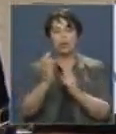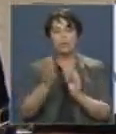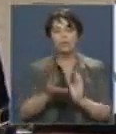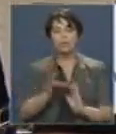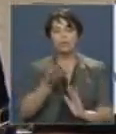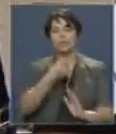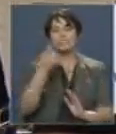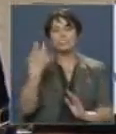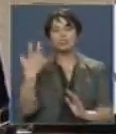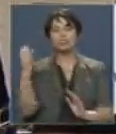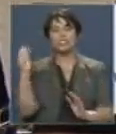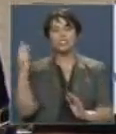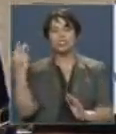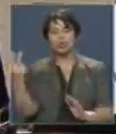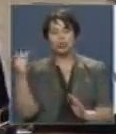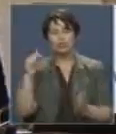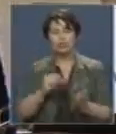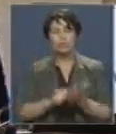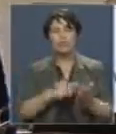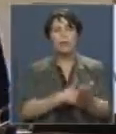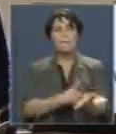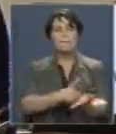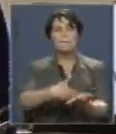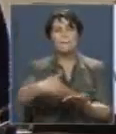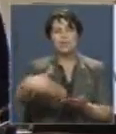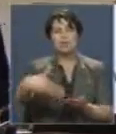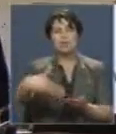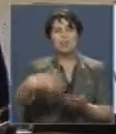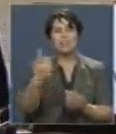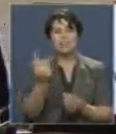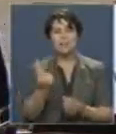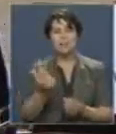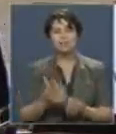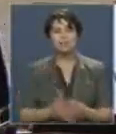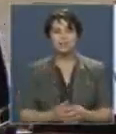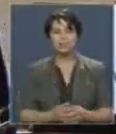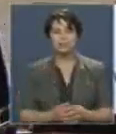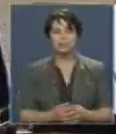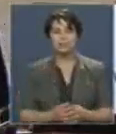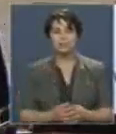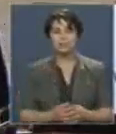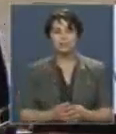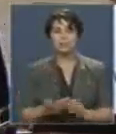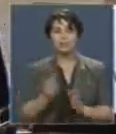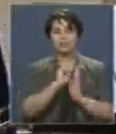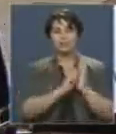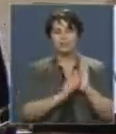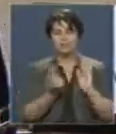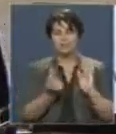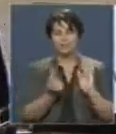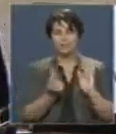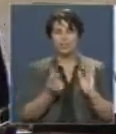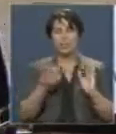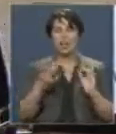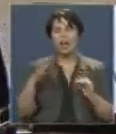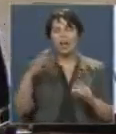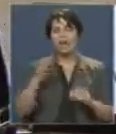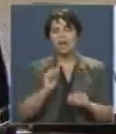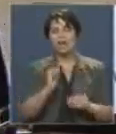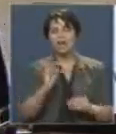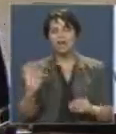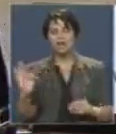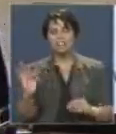de 188 mil millones de pesos. Y el presupuesto de las Fuerzas Armadas corresponde